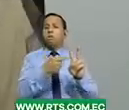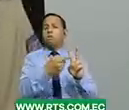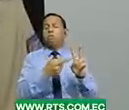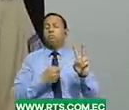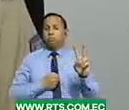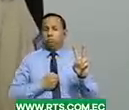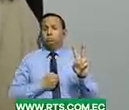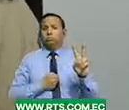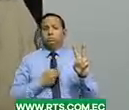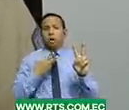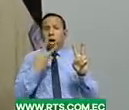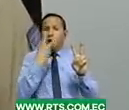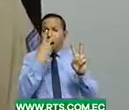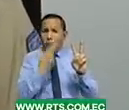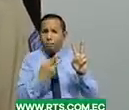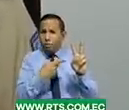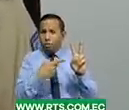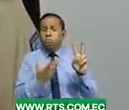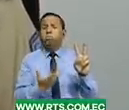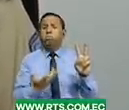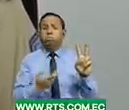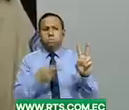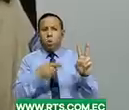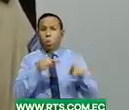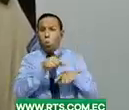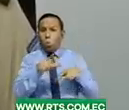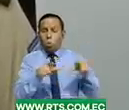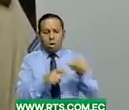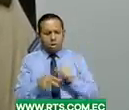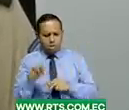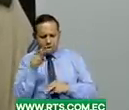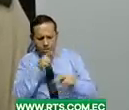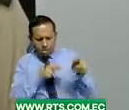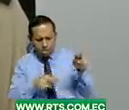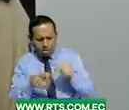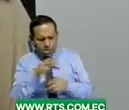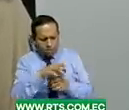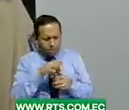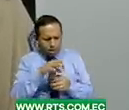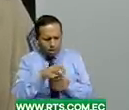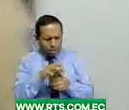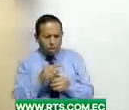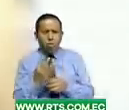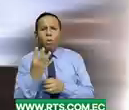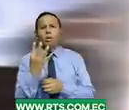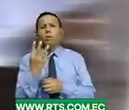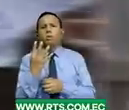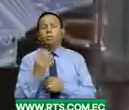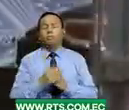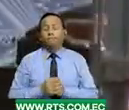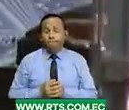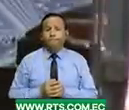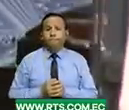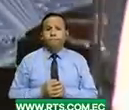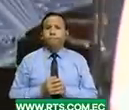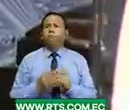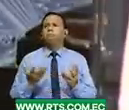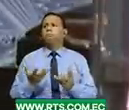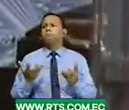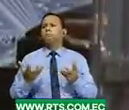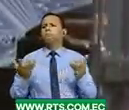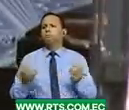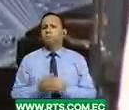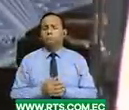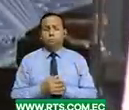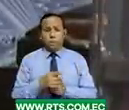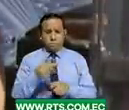edad, encontrando en el lugar aproximadamente 4 indicios balísticos. Mientras atendían las cosas